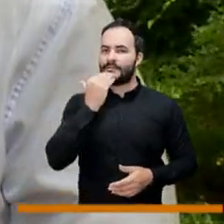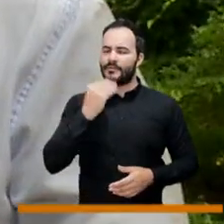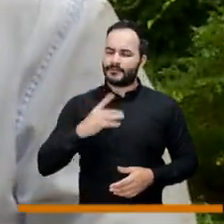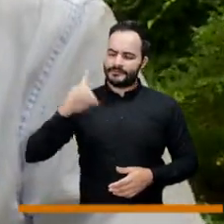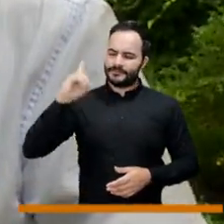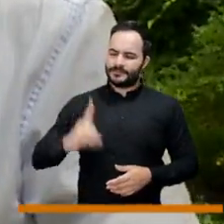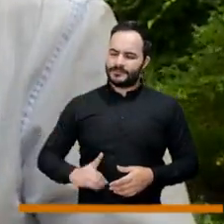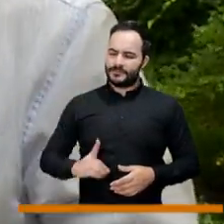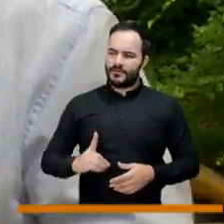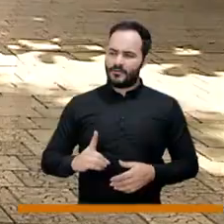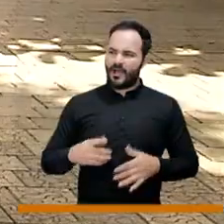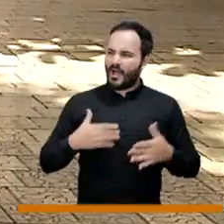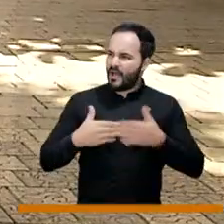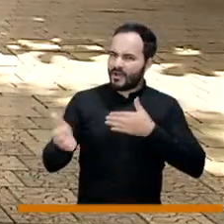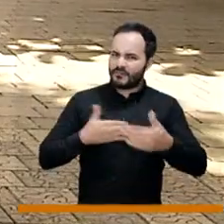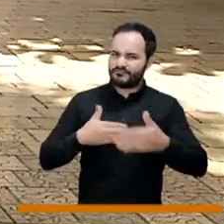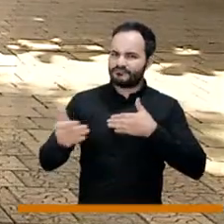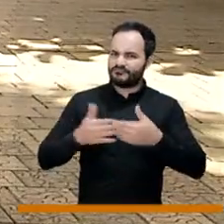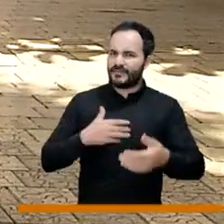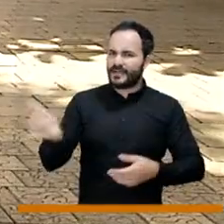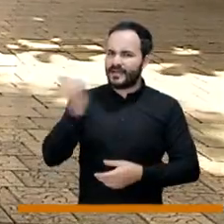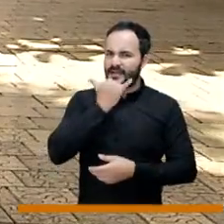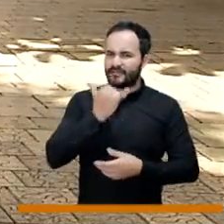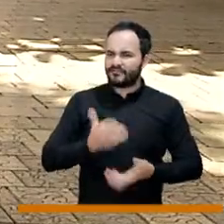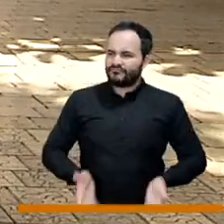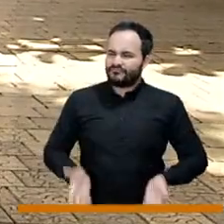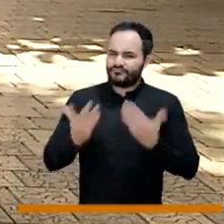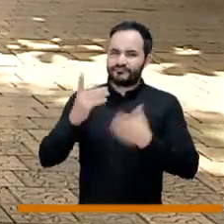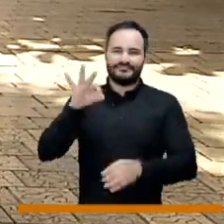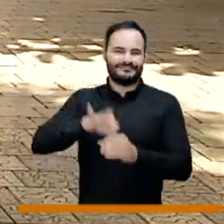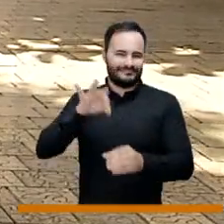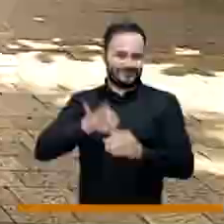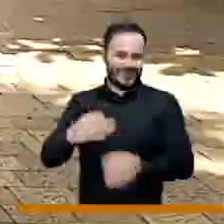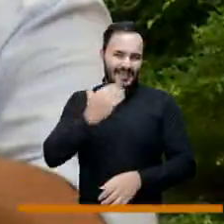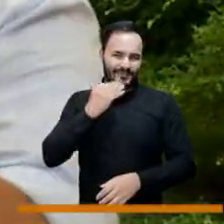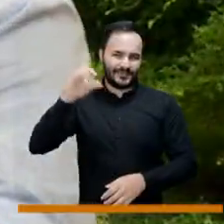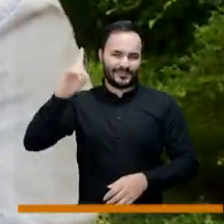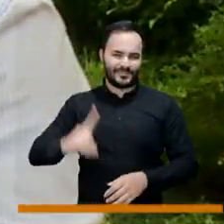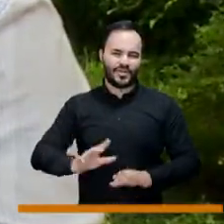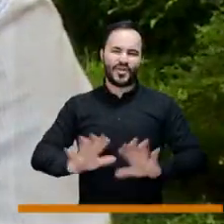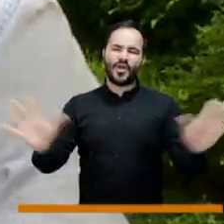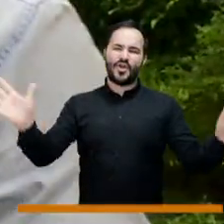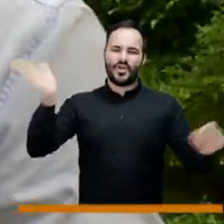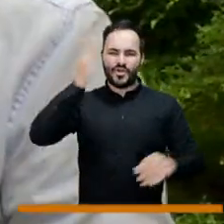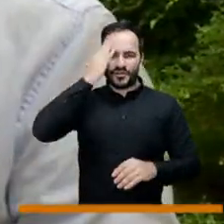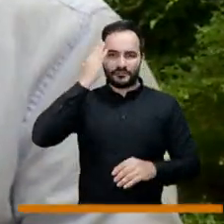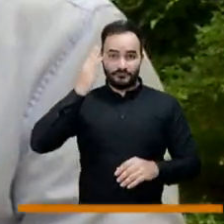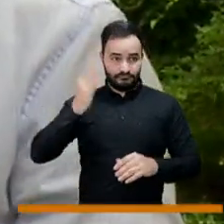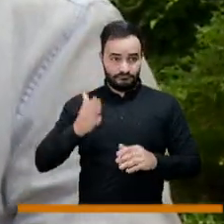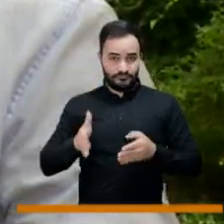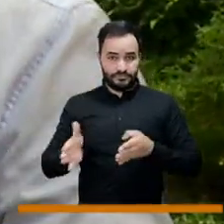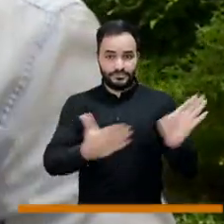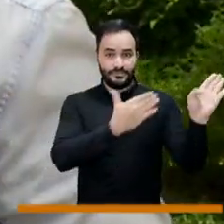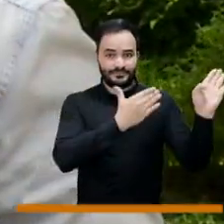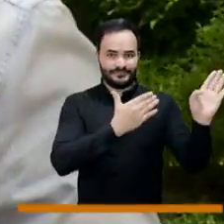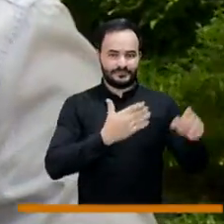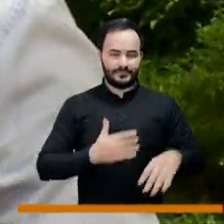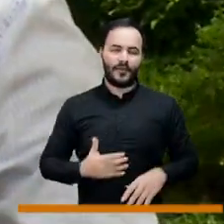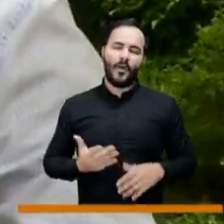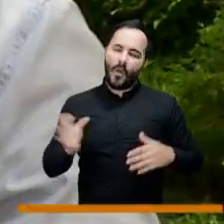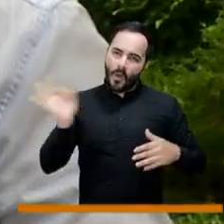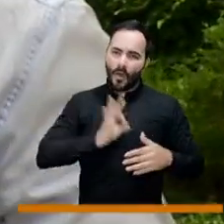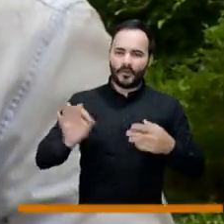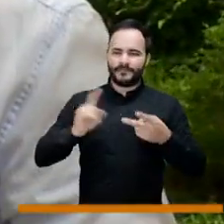decisión por parte de un país en un día, en unas elecciones, y también cuál es la manera indicada para poder